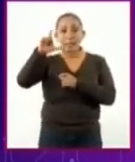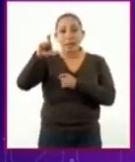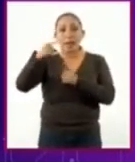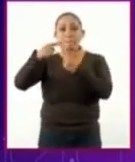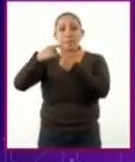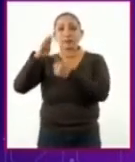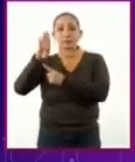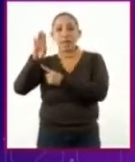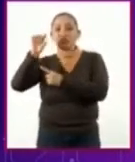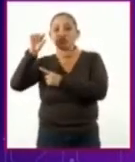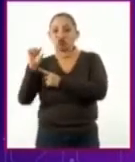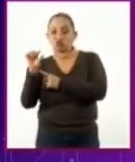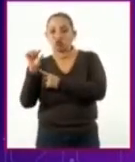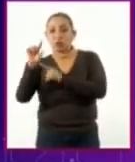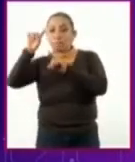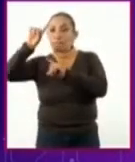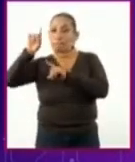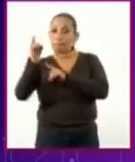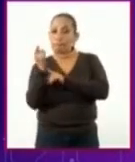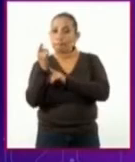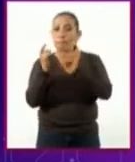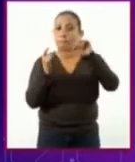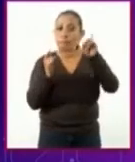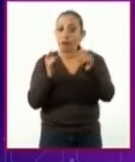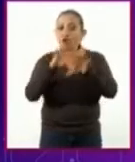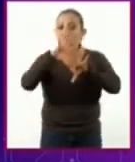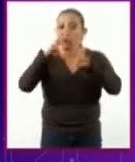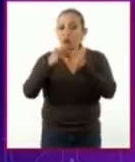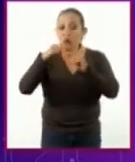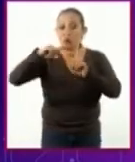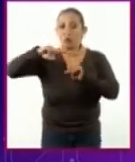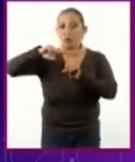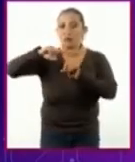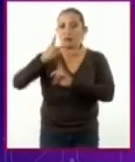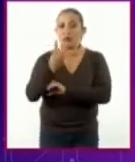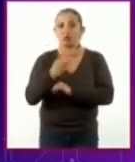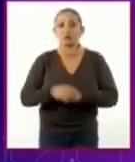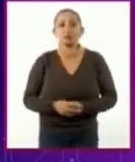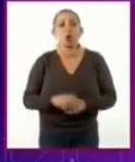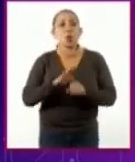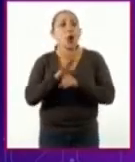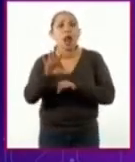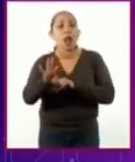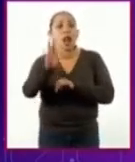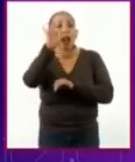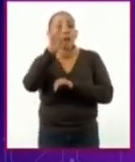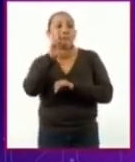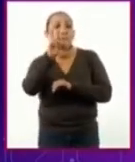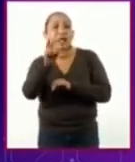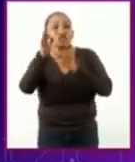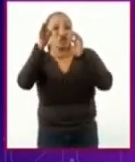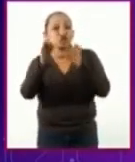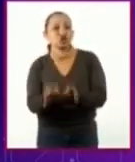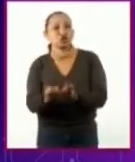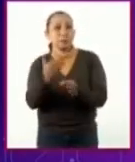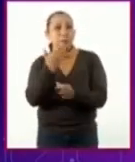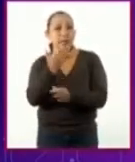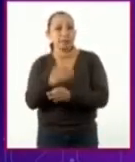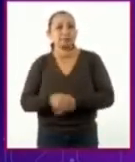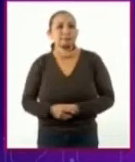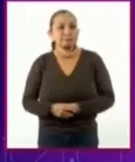B minúscula, se cierra paréntesis, todo entre 2. ¿Qué opción muestra la representación